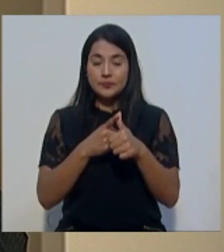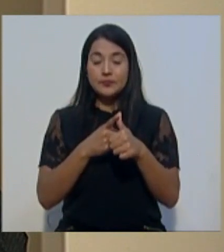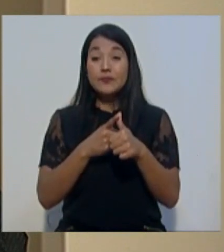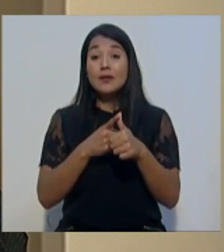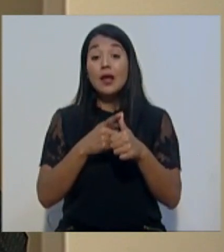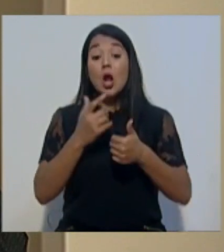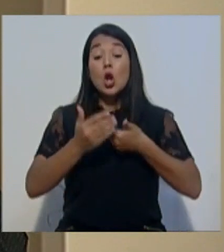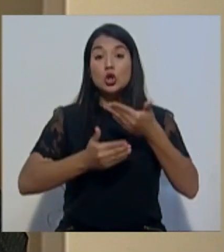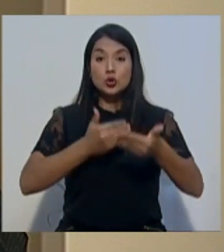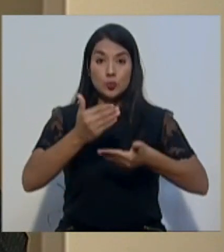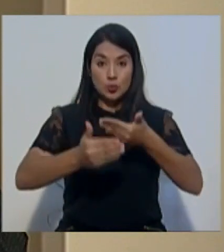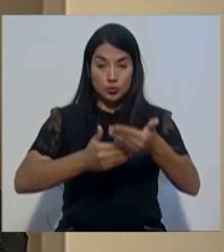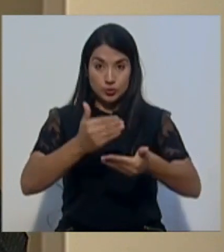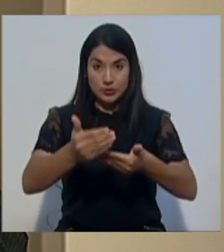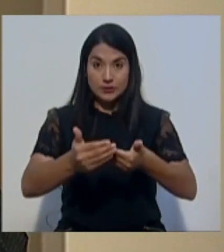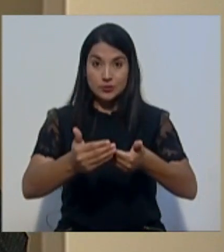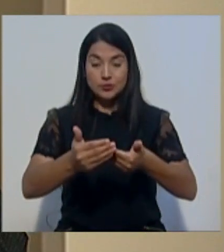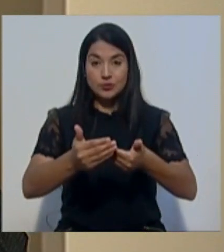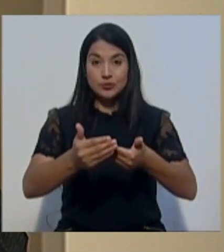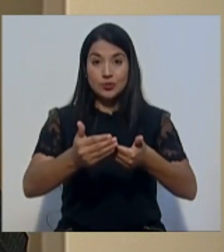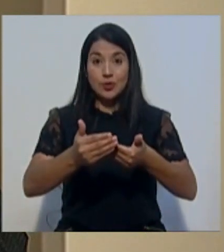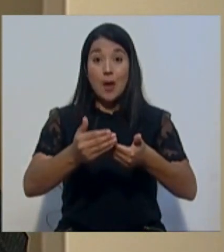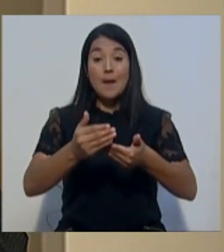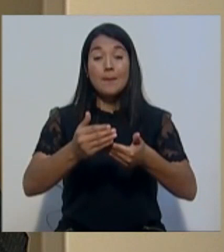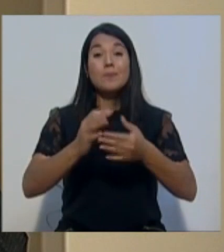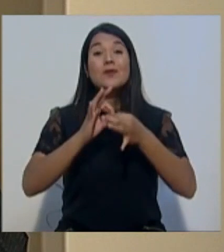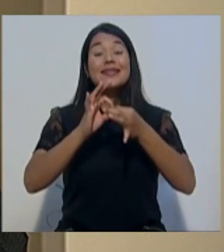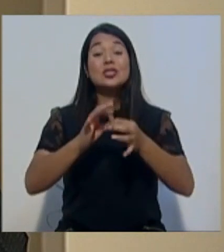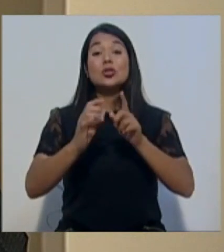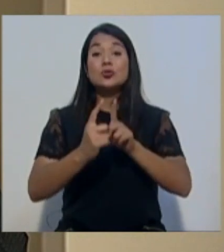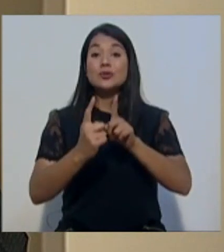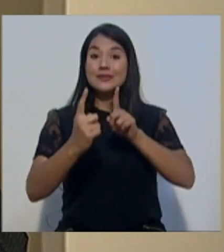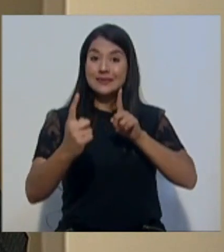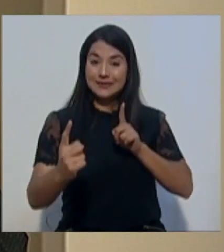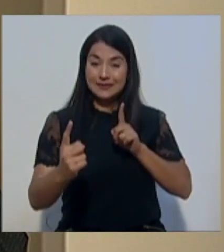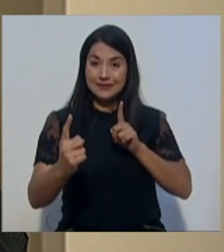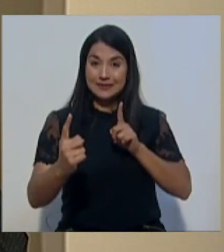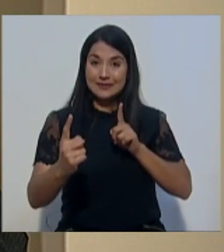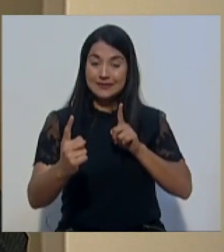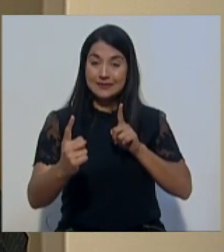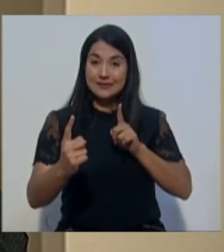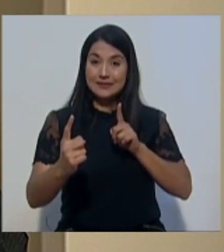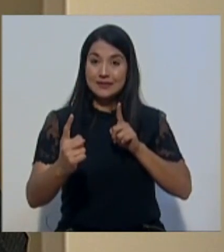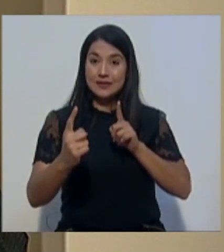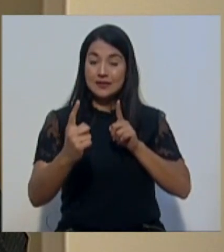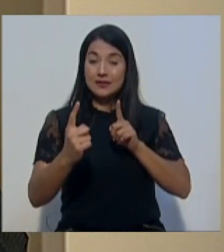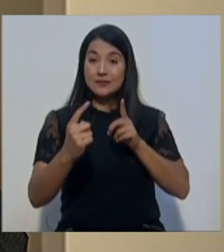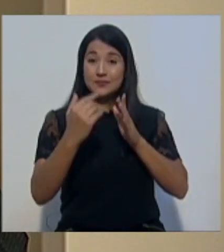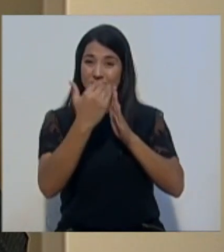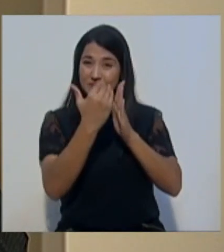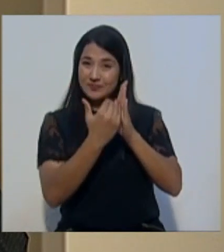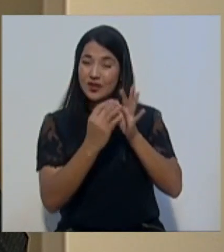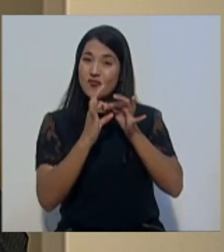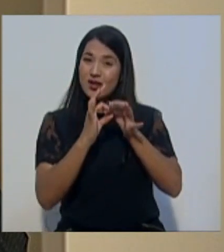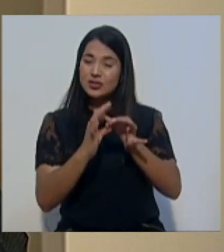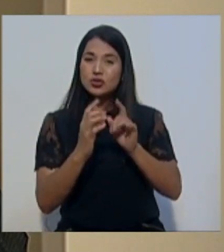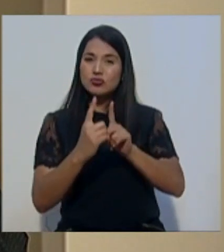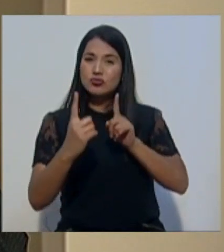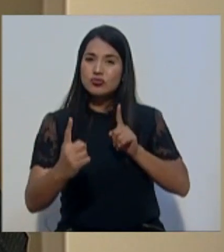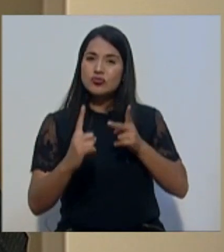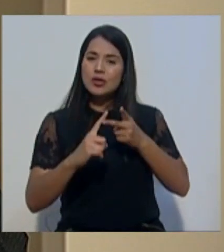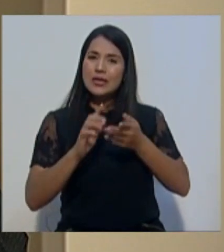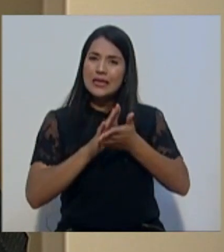los protocolos de distanciamiento y de limpieza, de